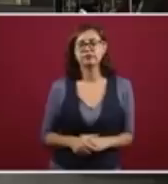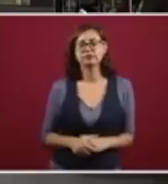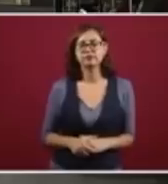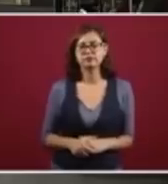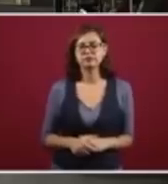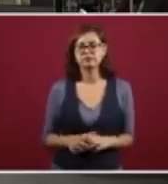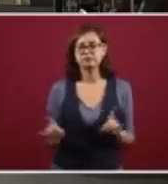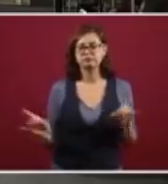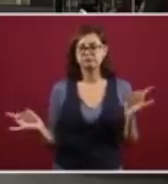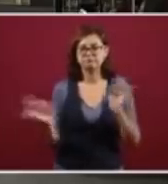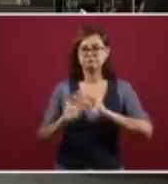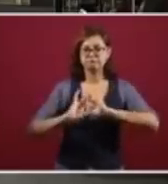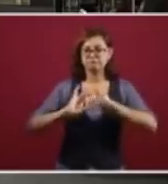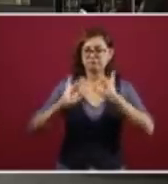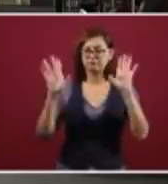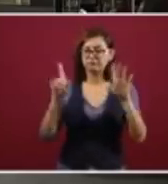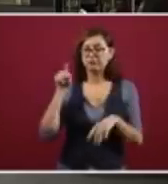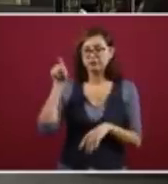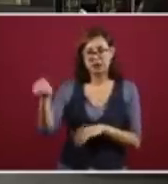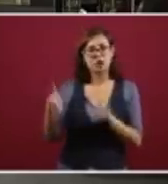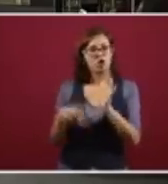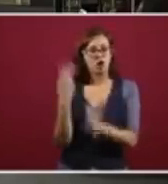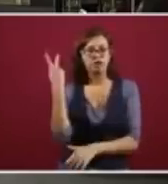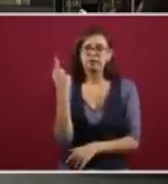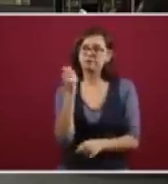a presentar amparos en serie